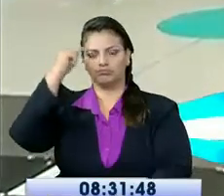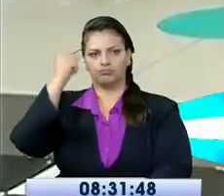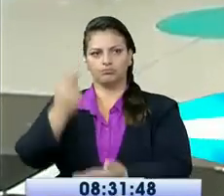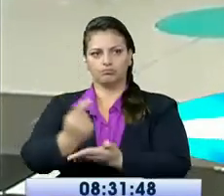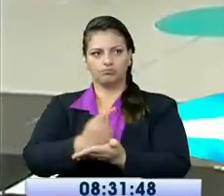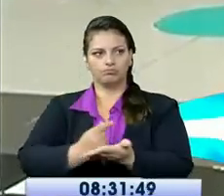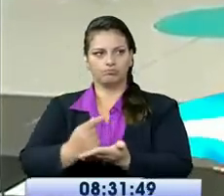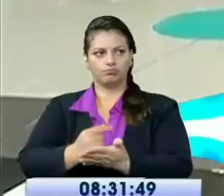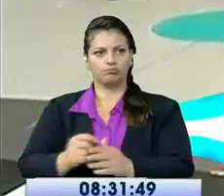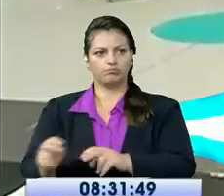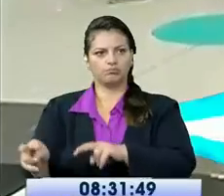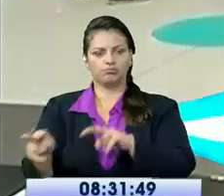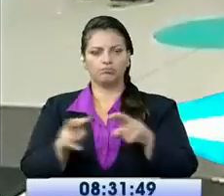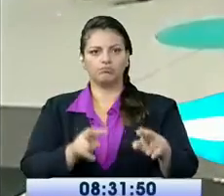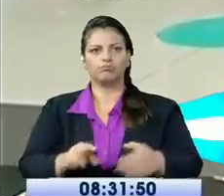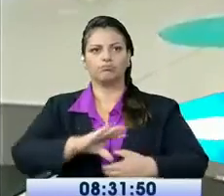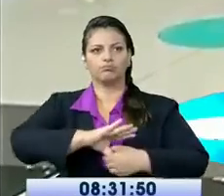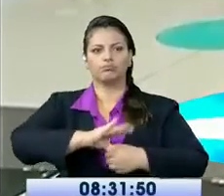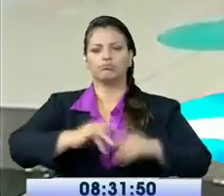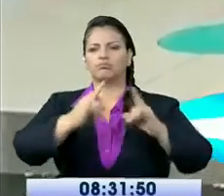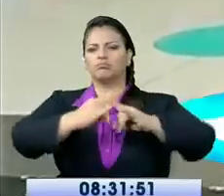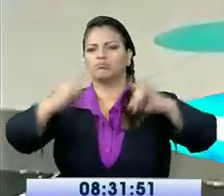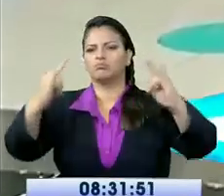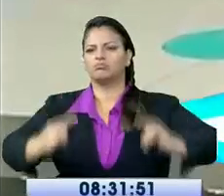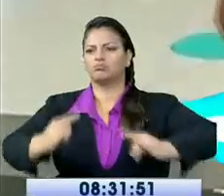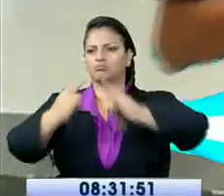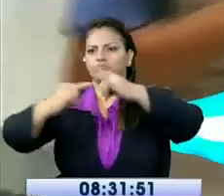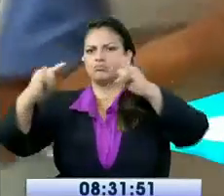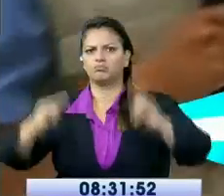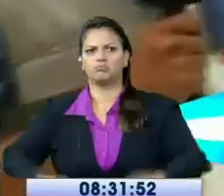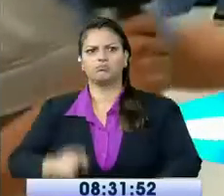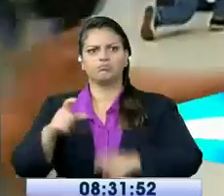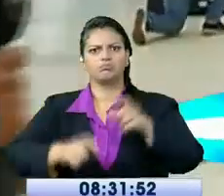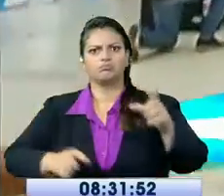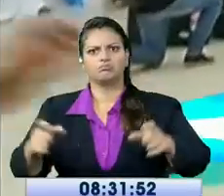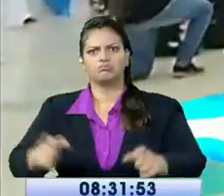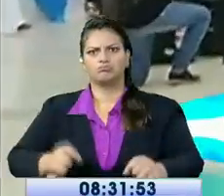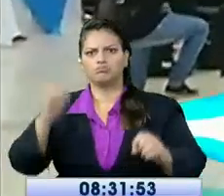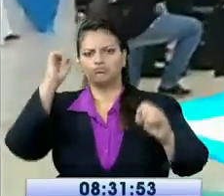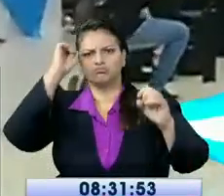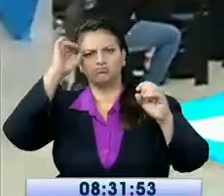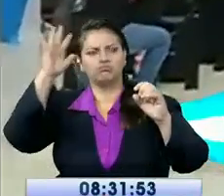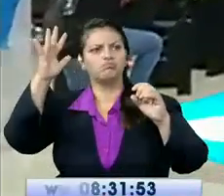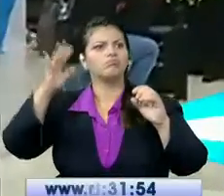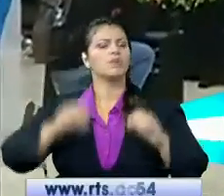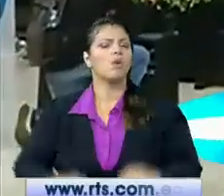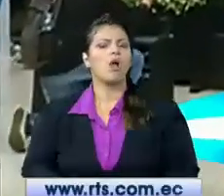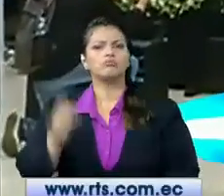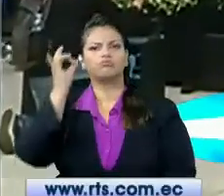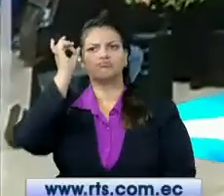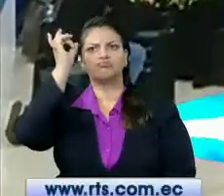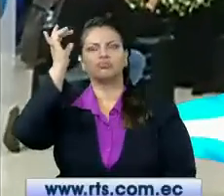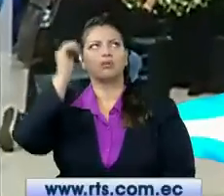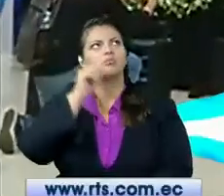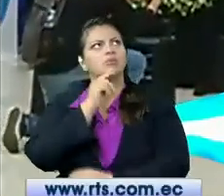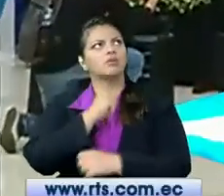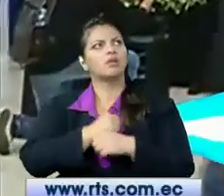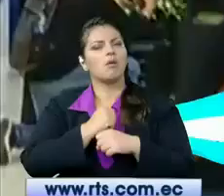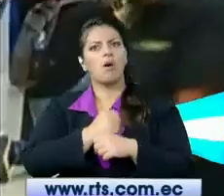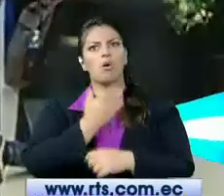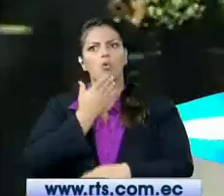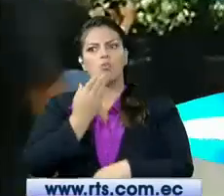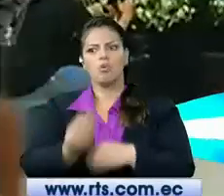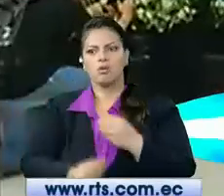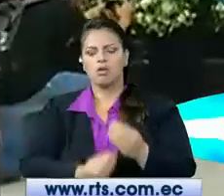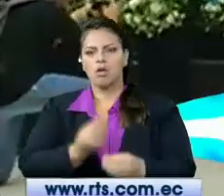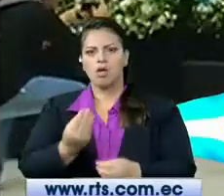Feria Emprendedores, un sitio, un espacio creado para todos aquellos emprendedores, para aquellos que tienen el arte en sus manos,